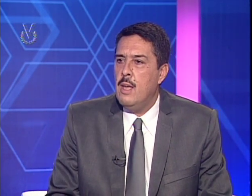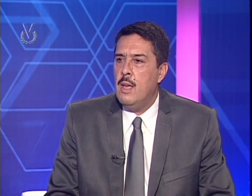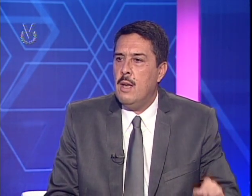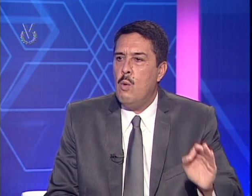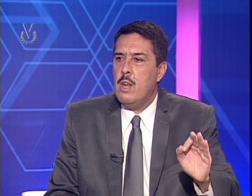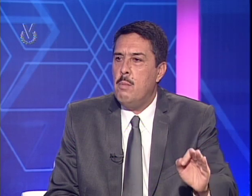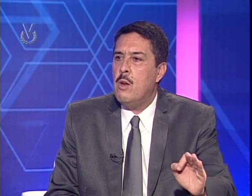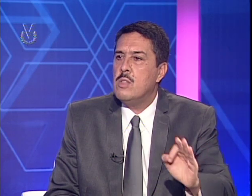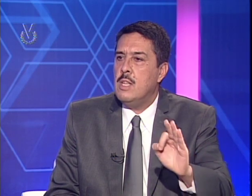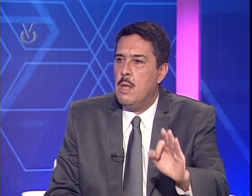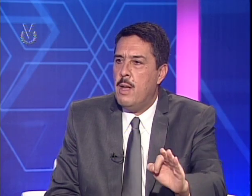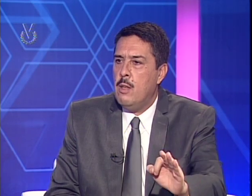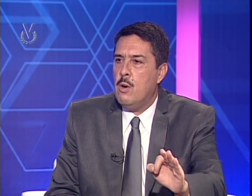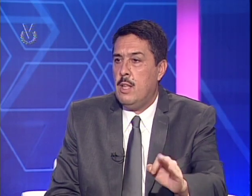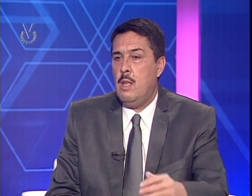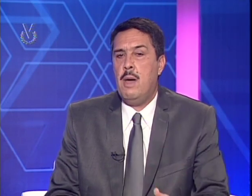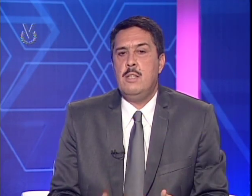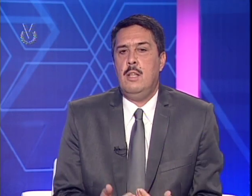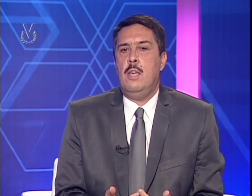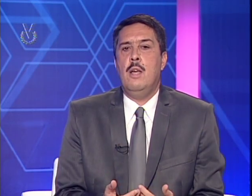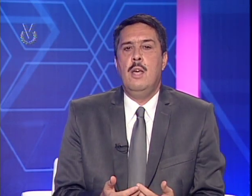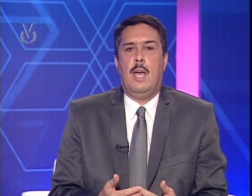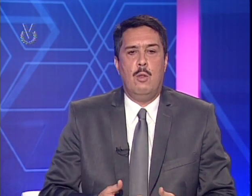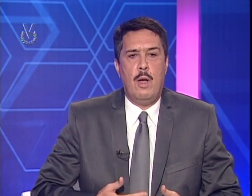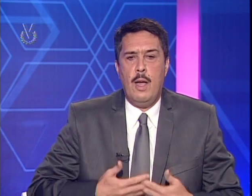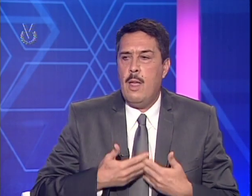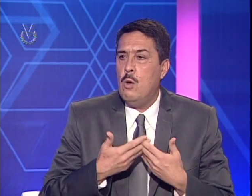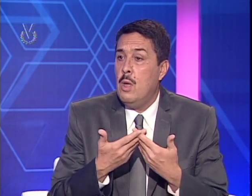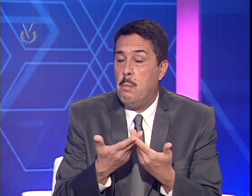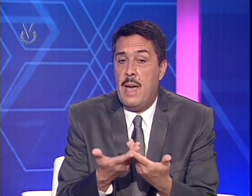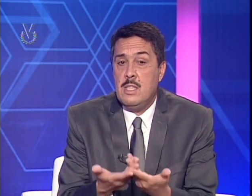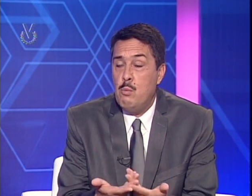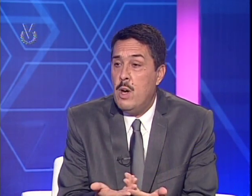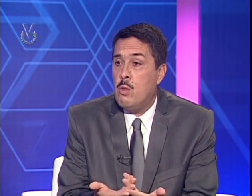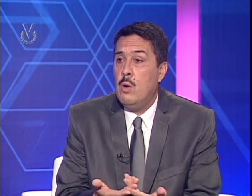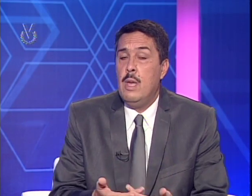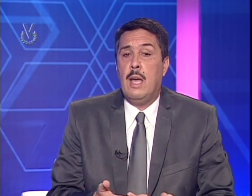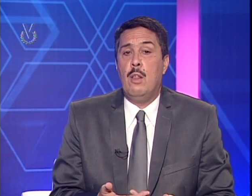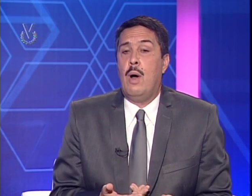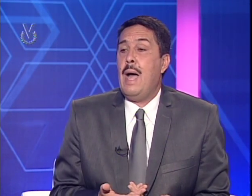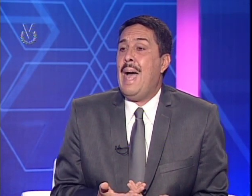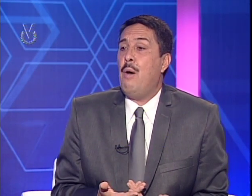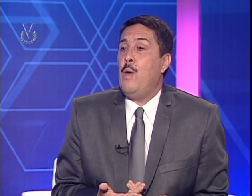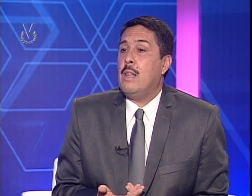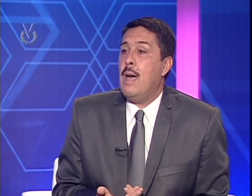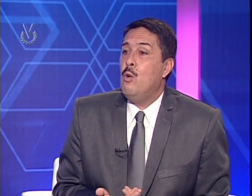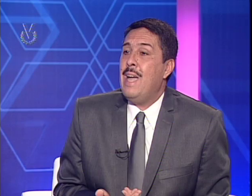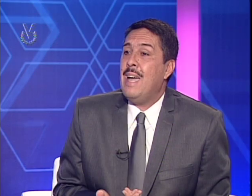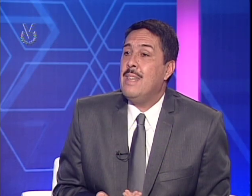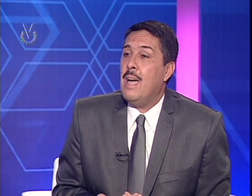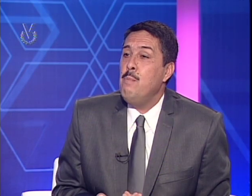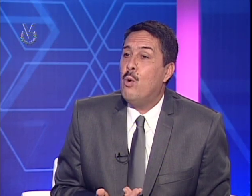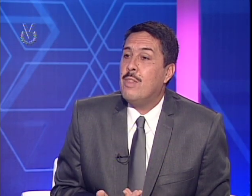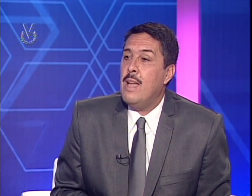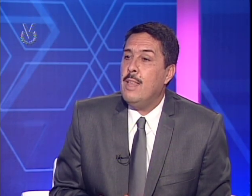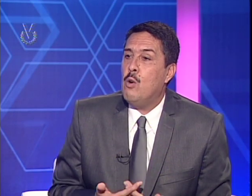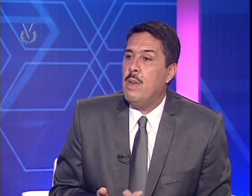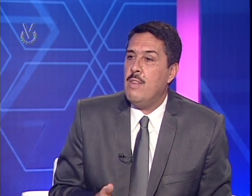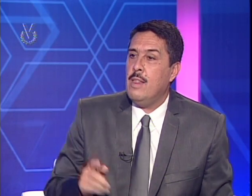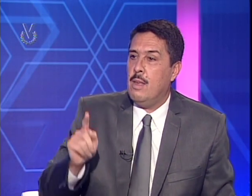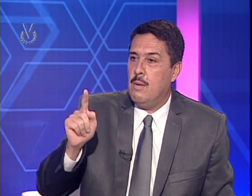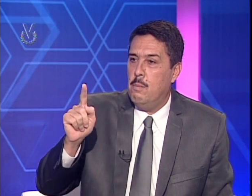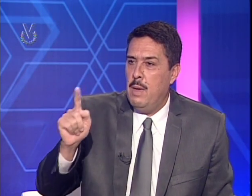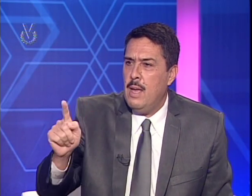ataque guarimbero sistemático que tiene más de 100 días, que nos ha dejado más de 100 muertos, que nos ha afectado una cantidad